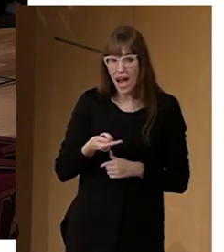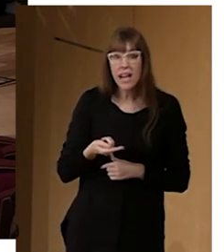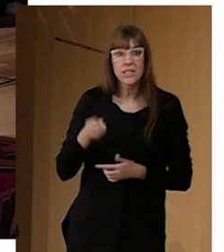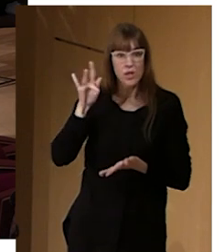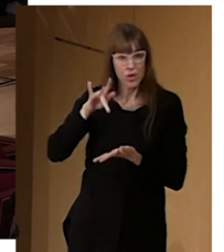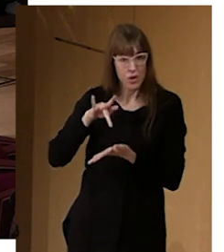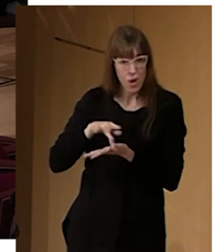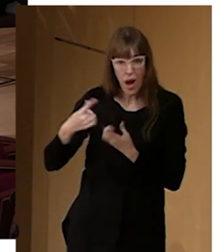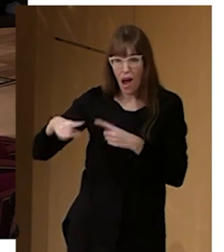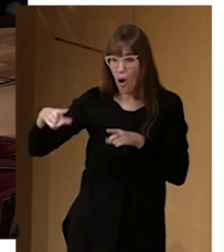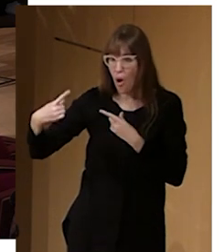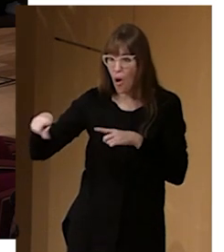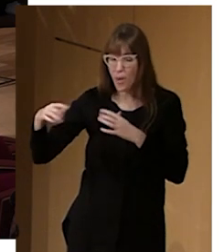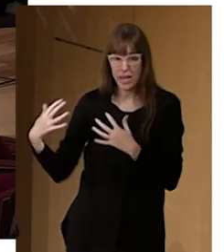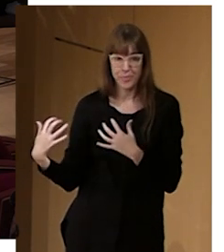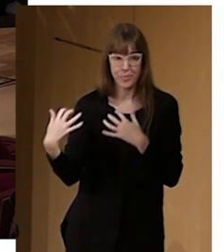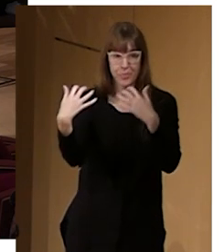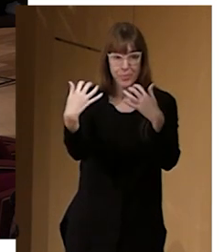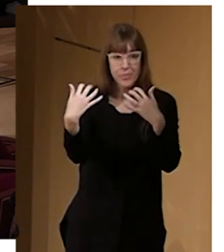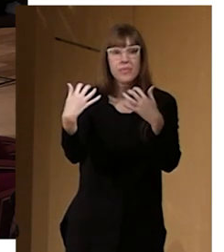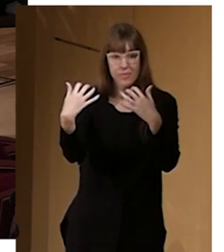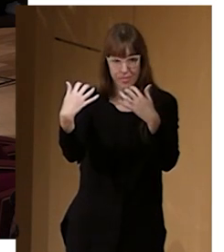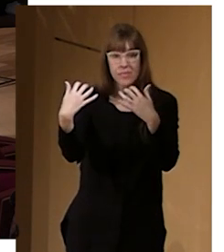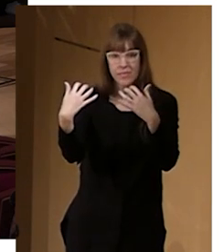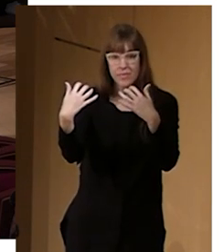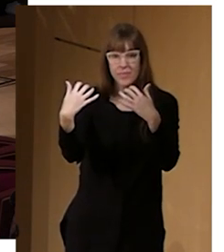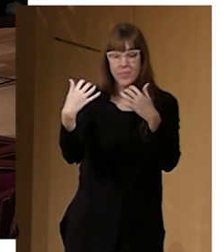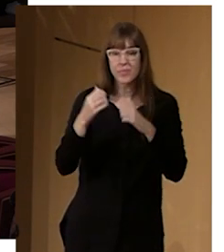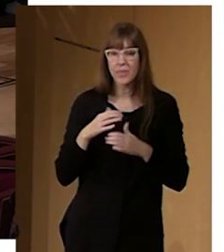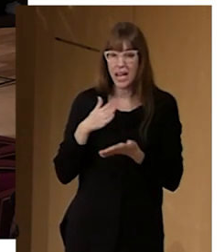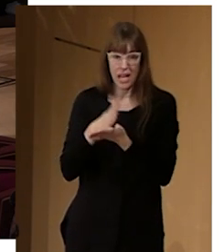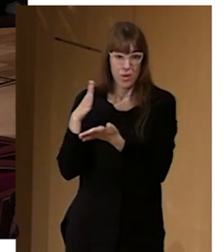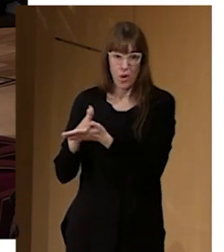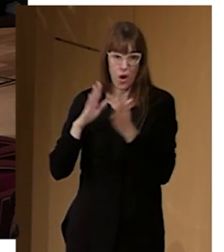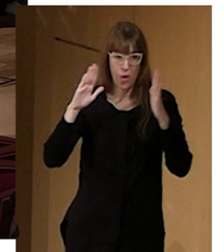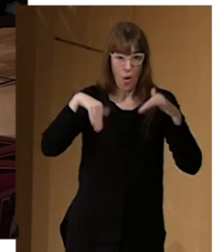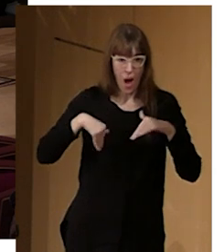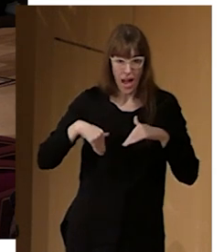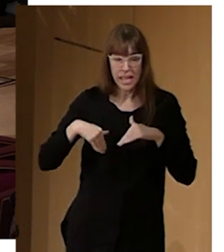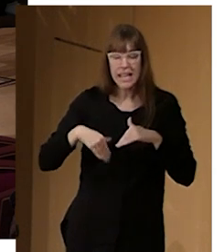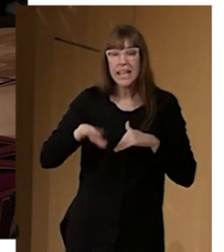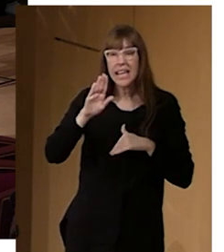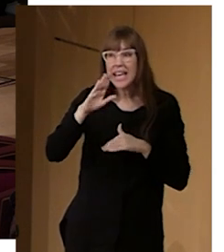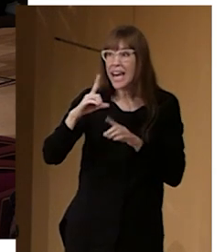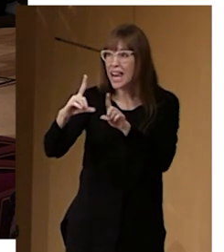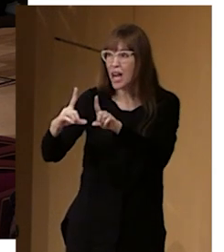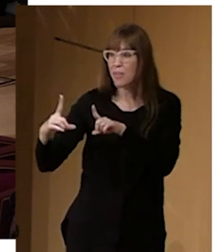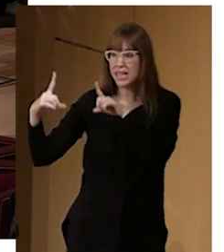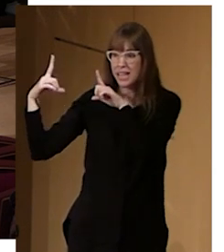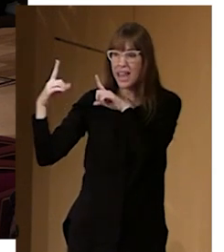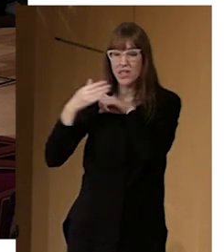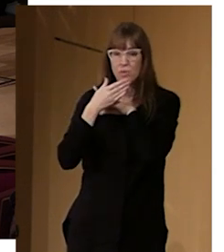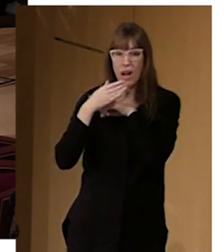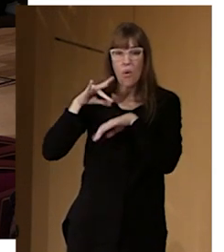obra eh sin interrupciones habladas y se proyecta una guía eh de audición en pantalla Perdón no me acuerdo